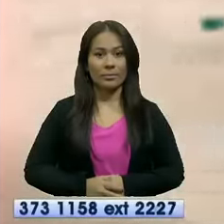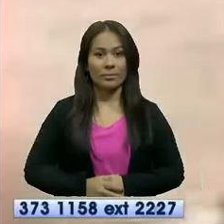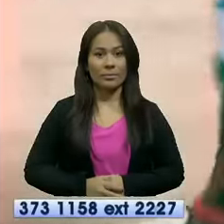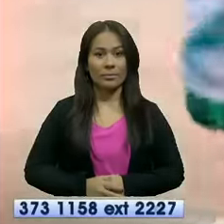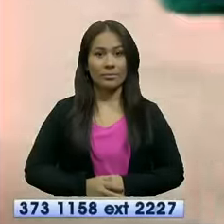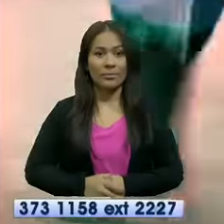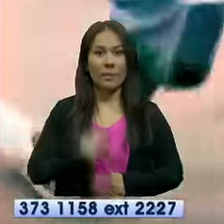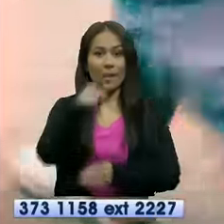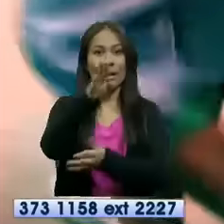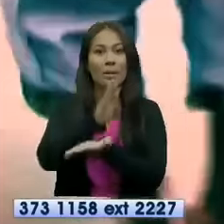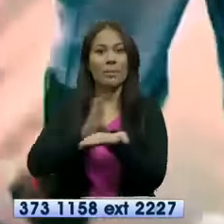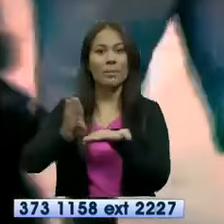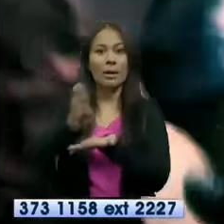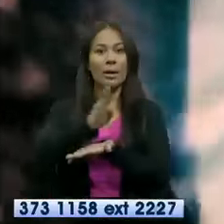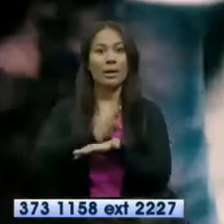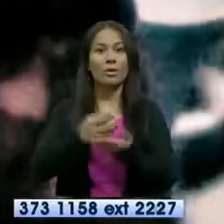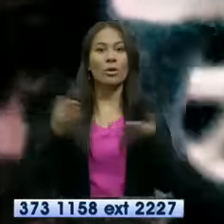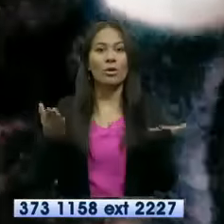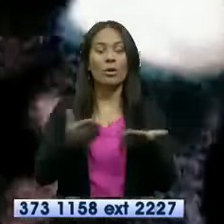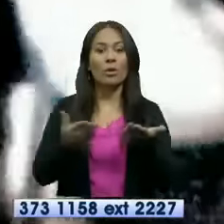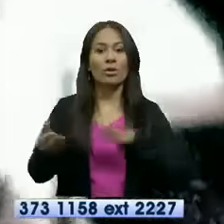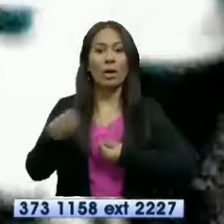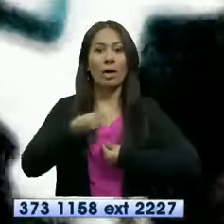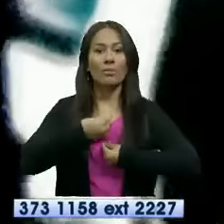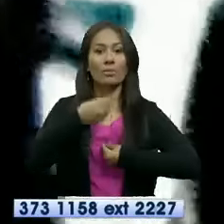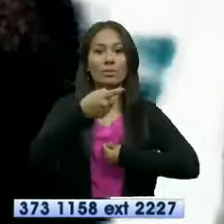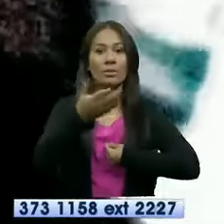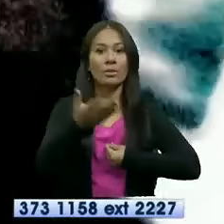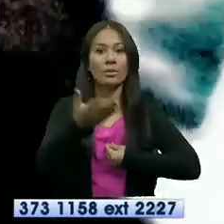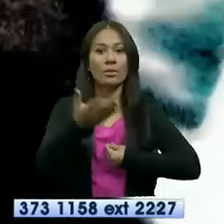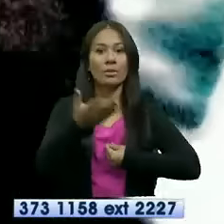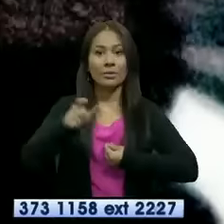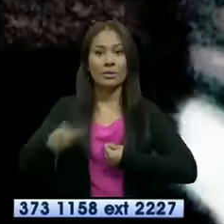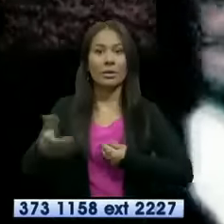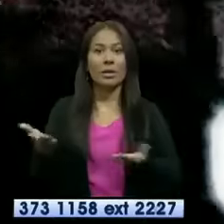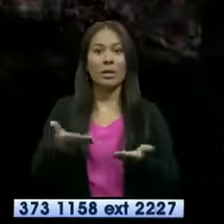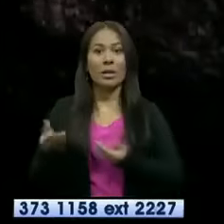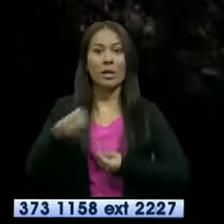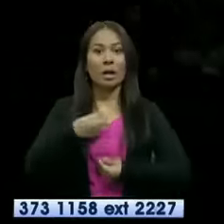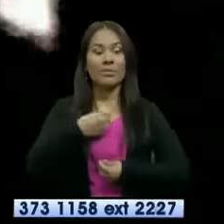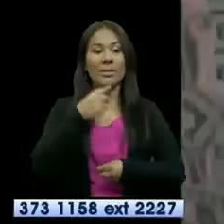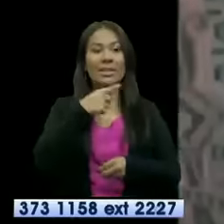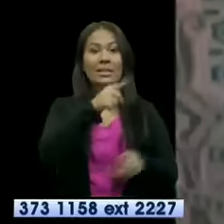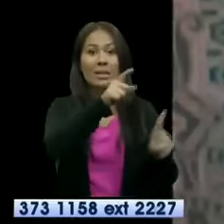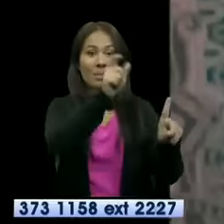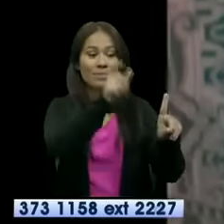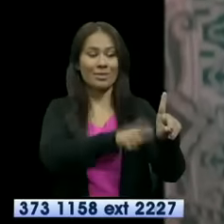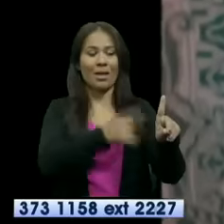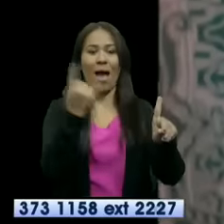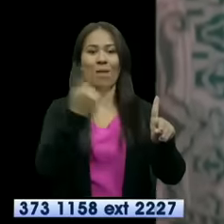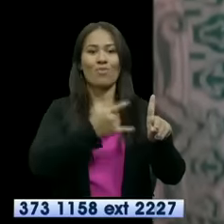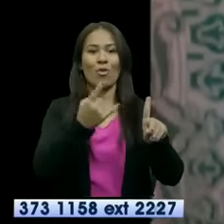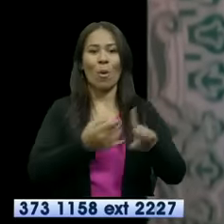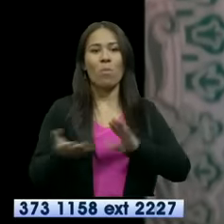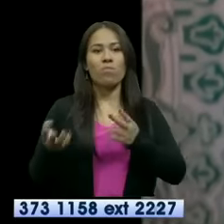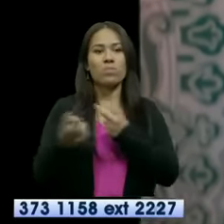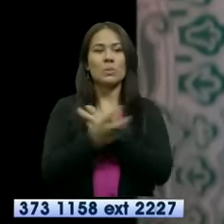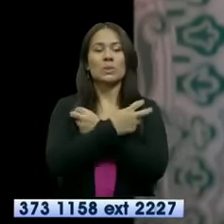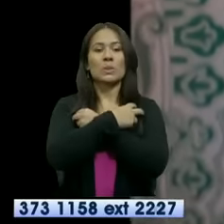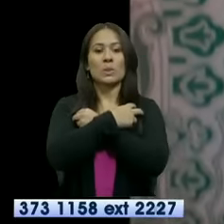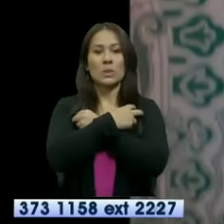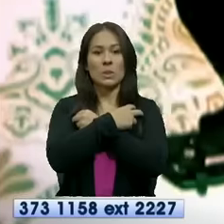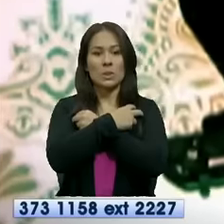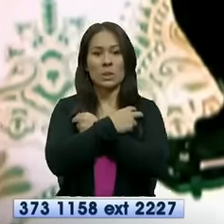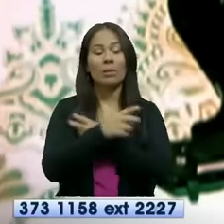En el barrio se murmuró que a este ciudadano lo conocían como La Muerte. Esta máscara dio origen a ese